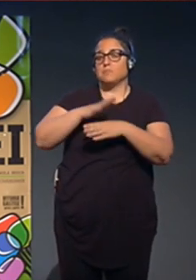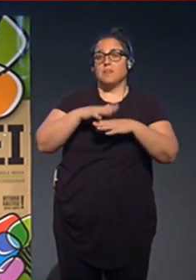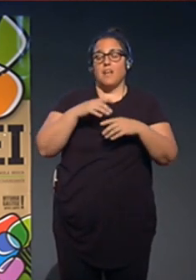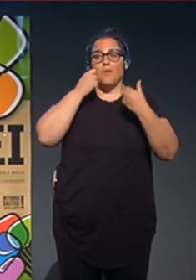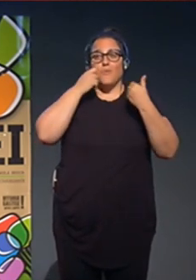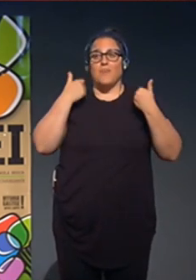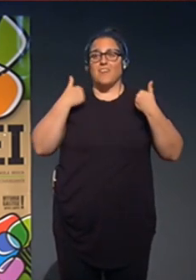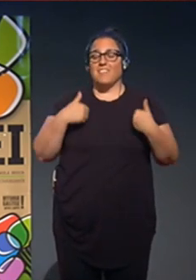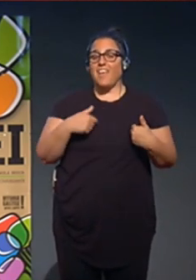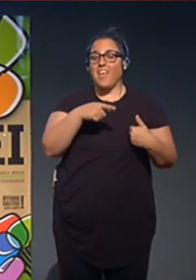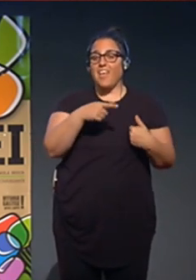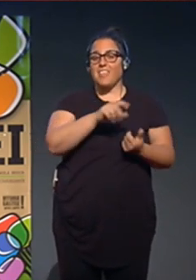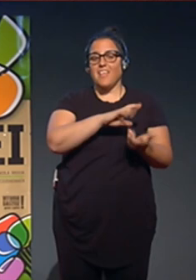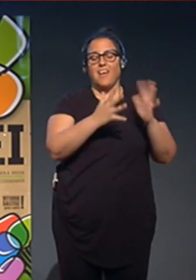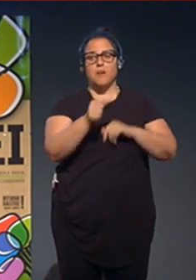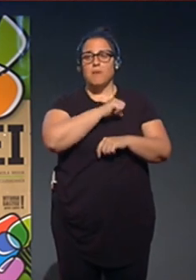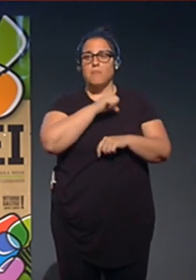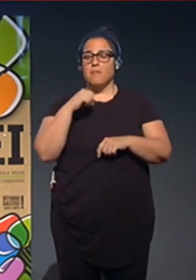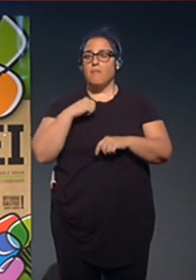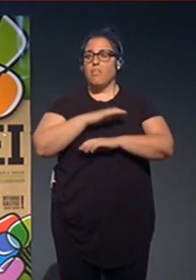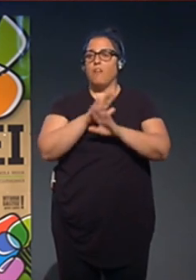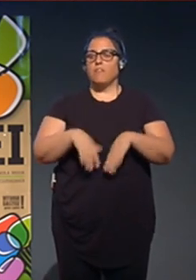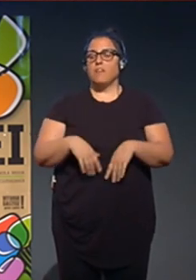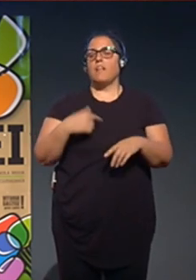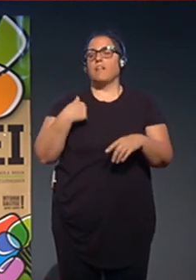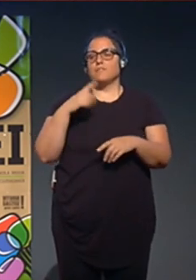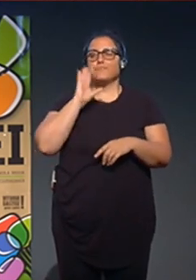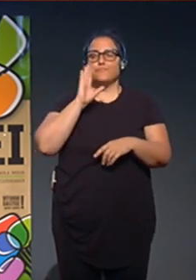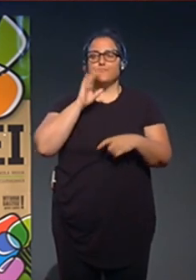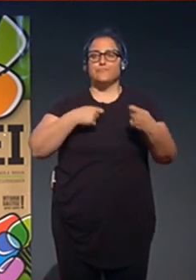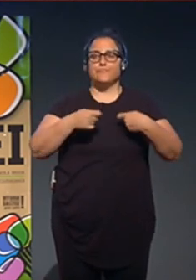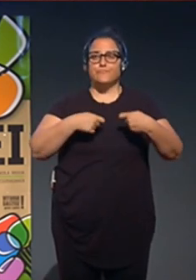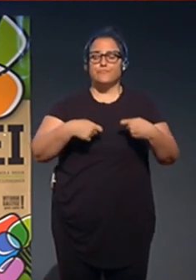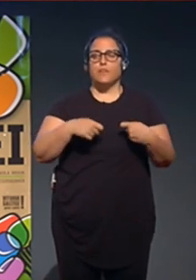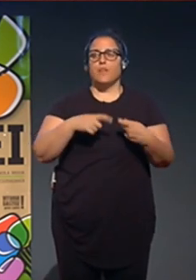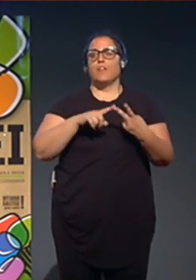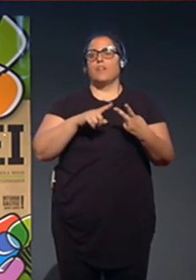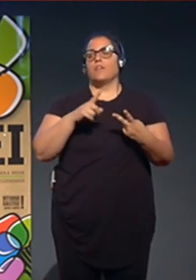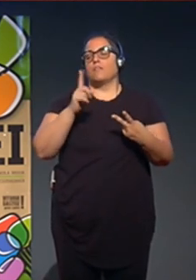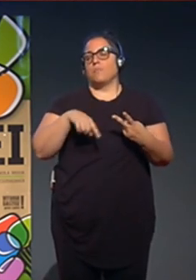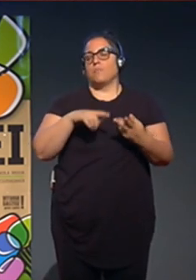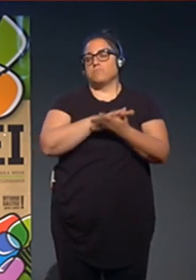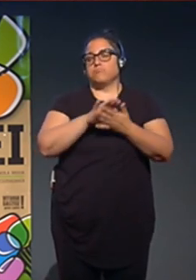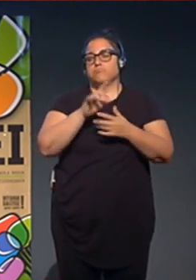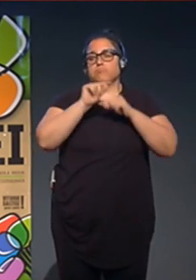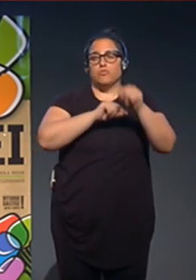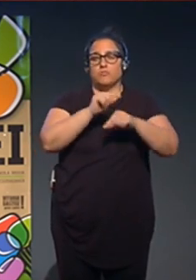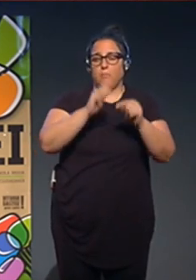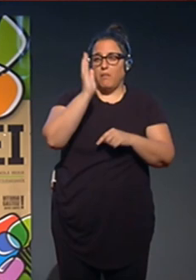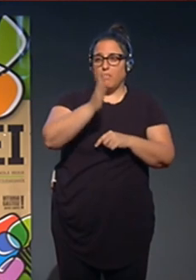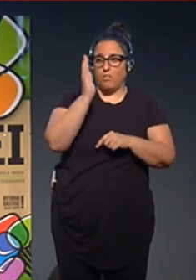especulación y a la contaminación de los mismos pero claro el problema es que si nosotros decimos bueno el